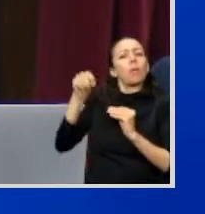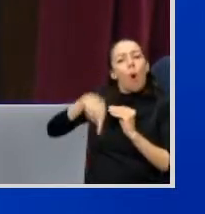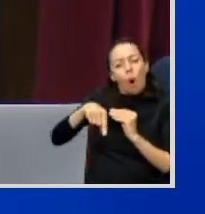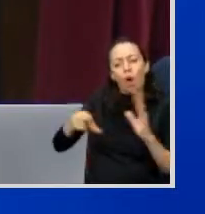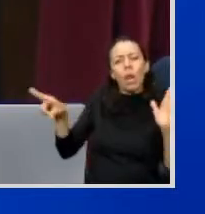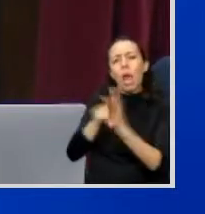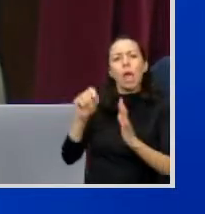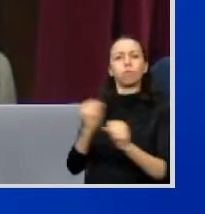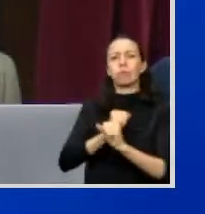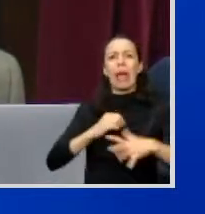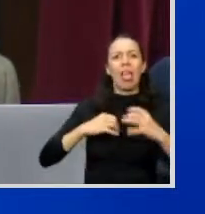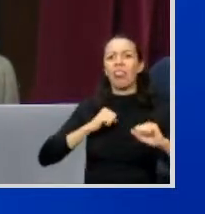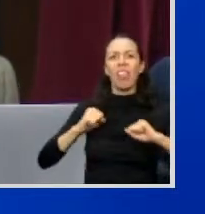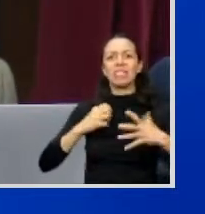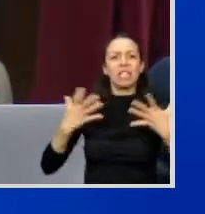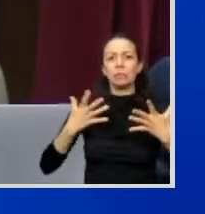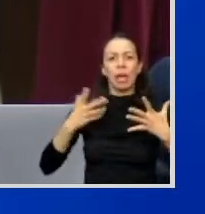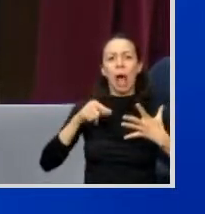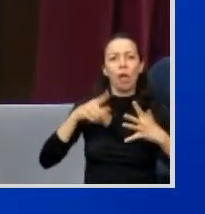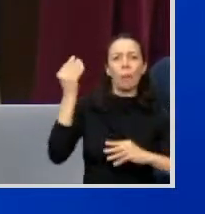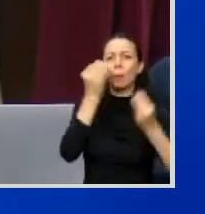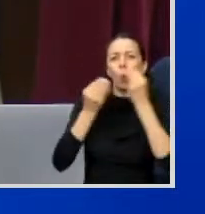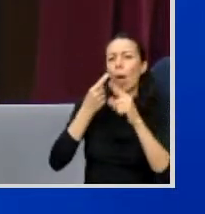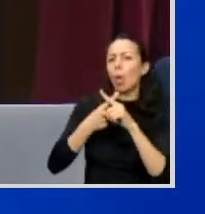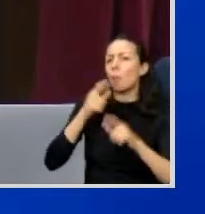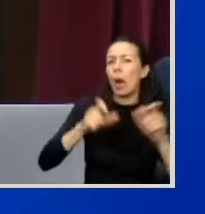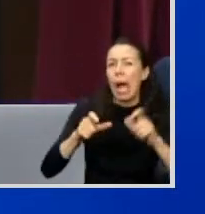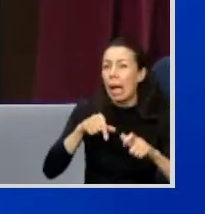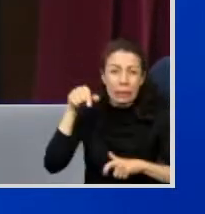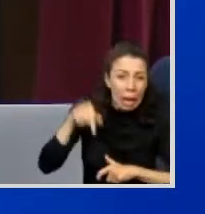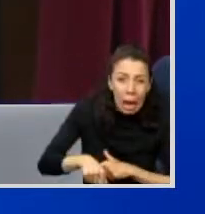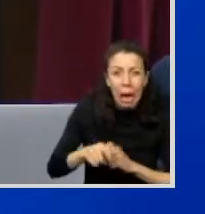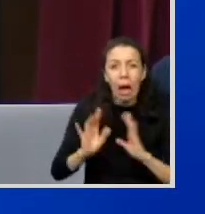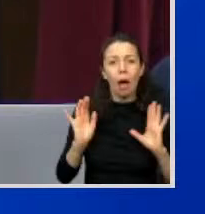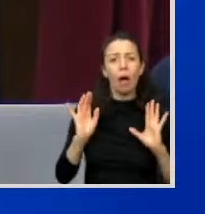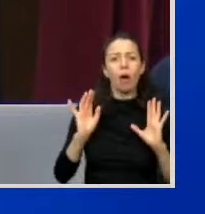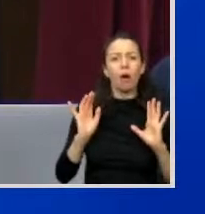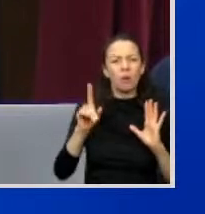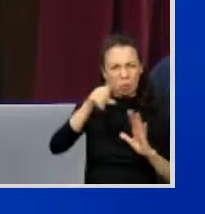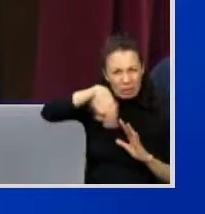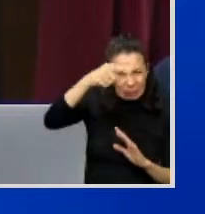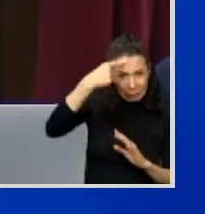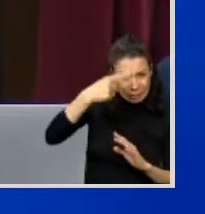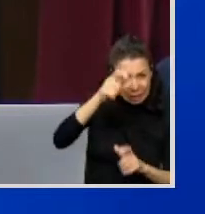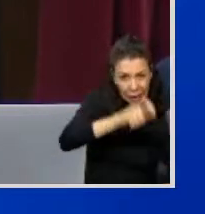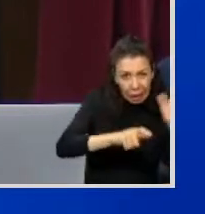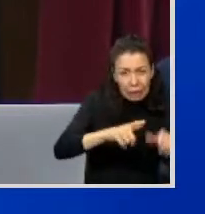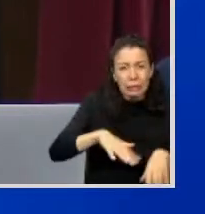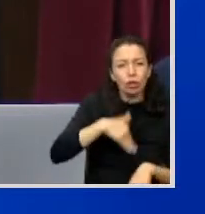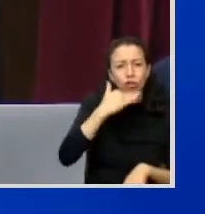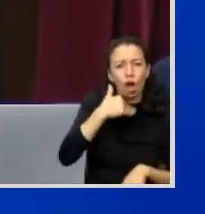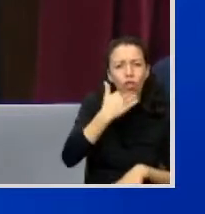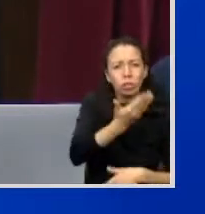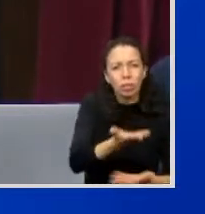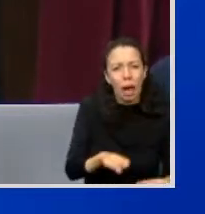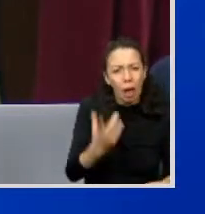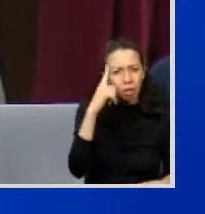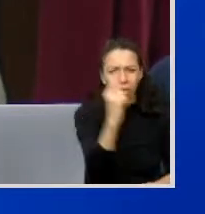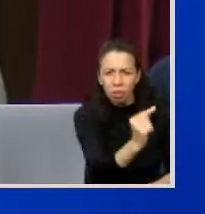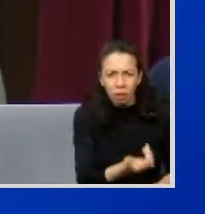y pensamos si eso, si aceptaría, no aceptaría, si le interesaría, no le interesaría. Mire,